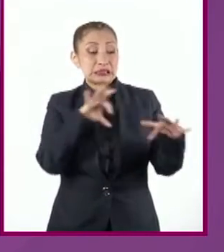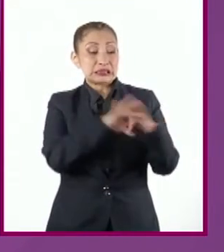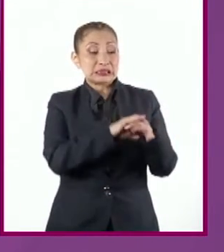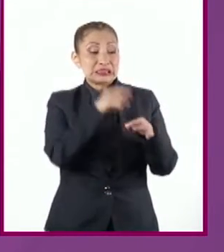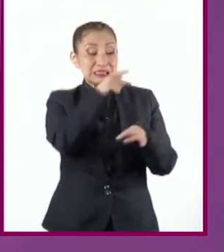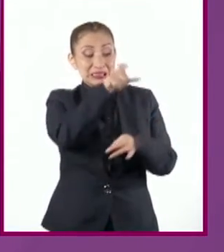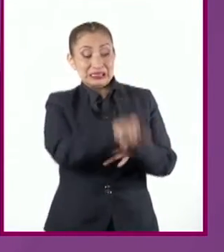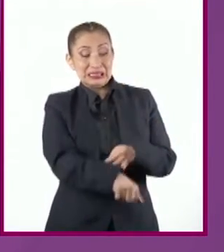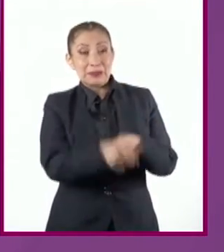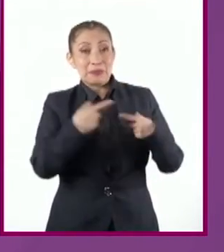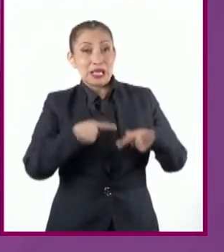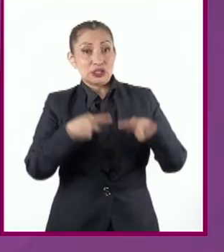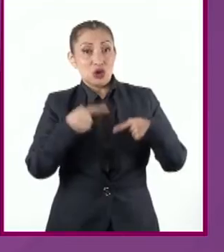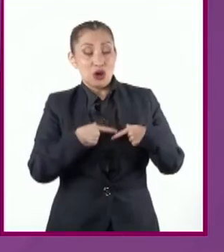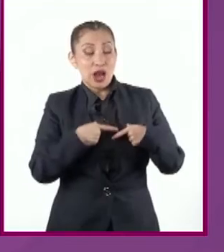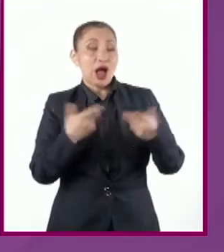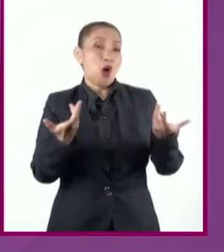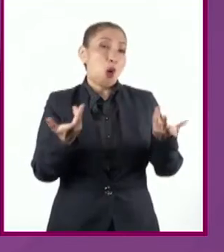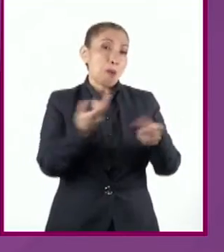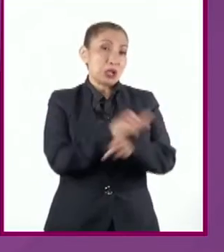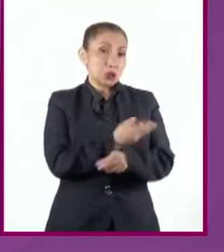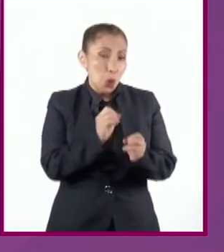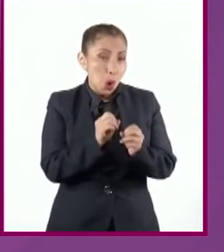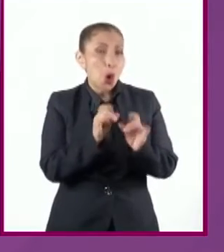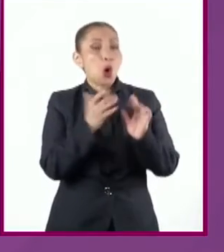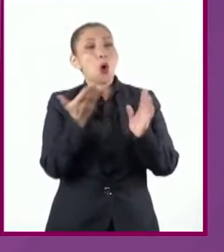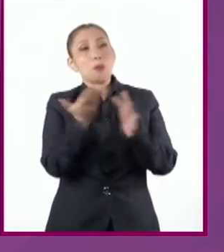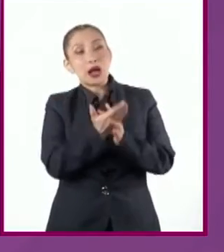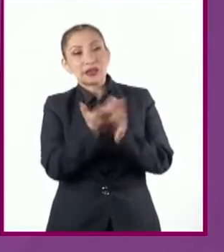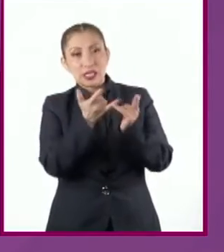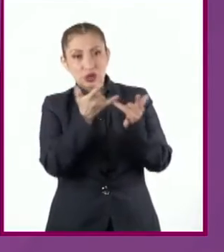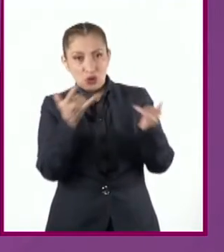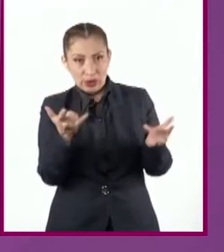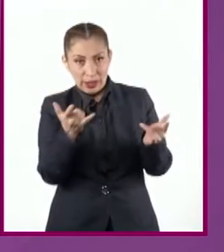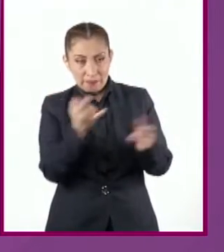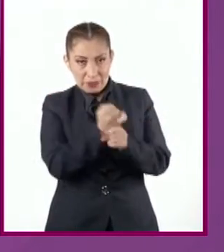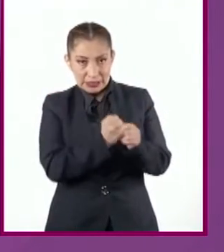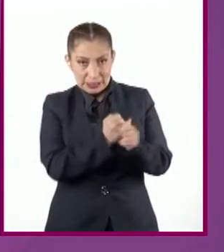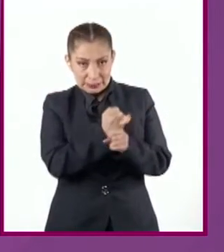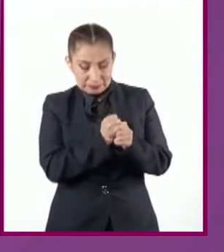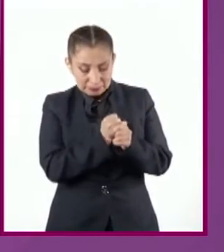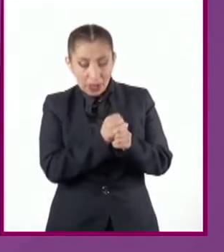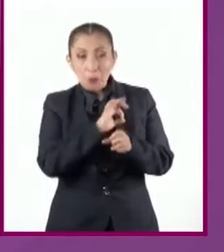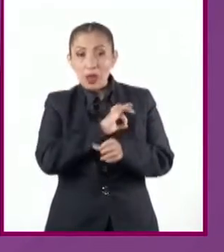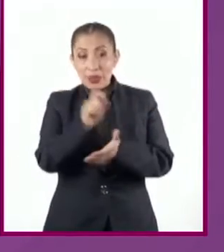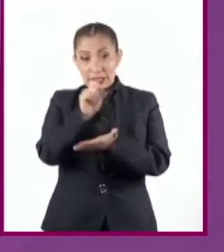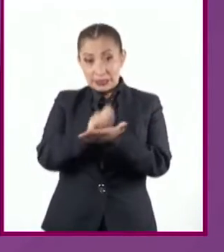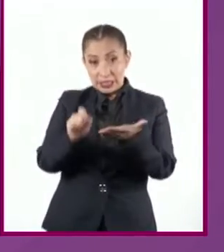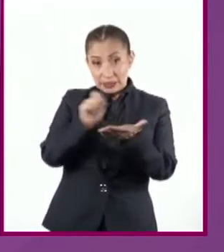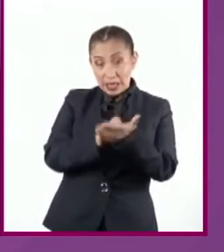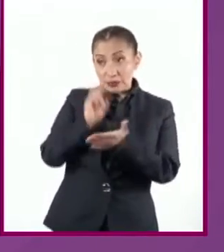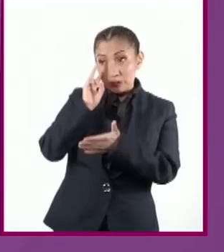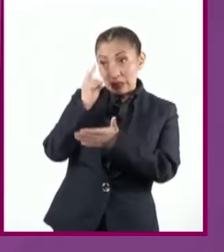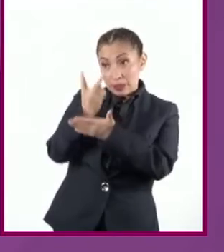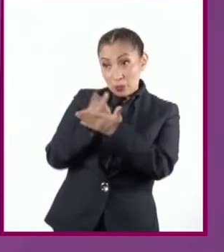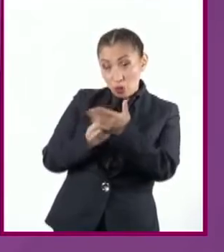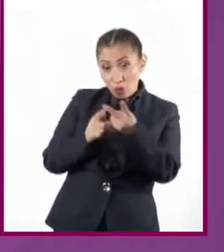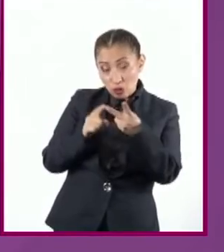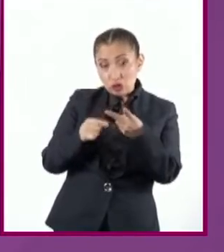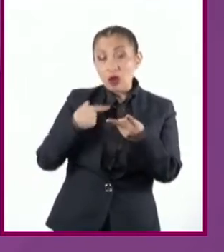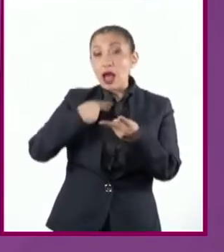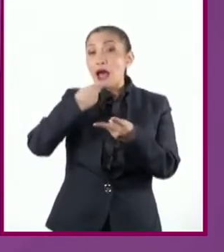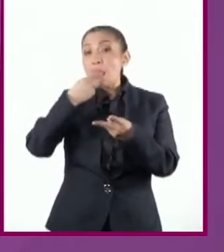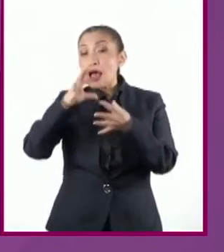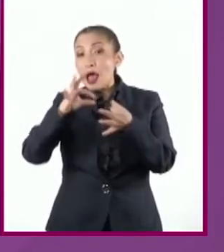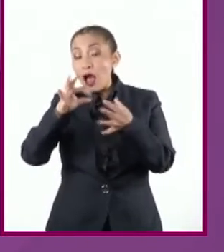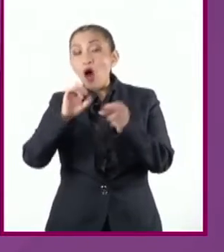con el personaje, hecho o proceso histórico de estudio, y pueden ser escritas, gráficas, orales